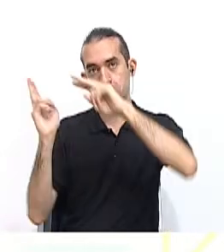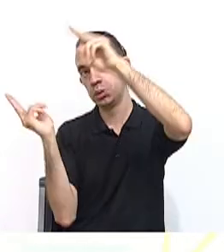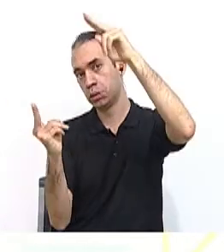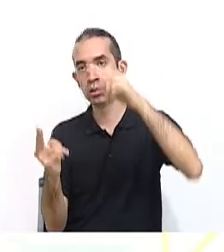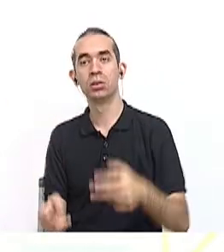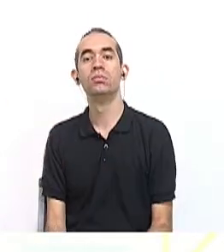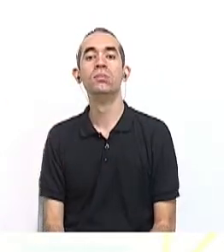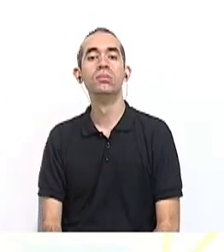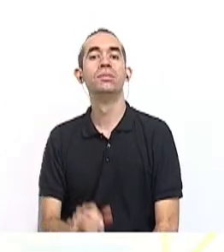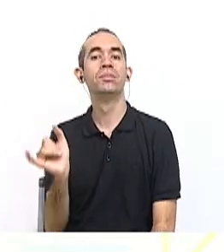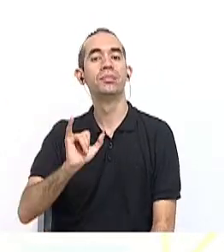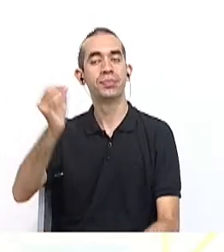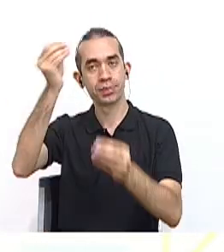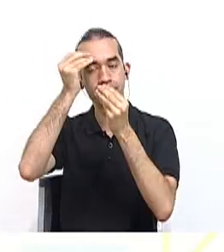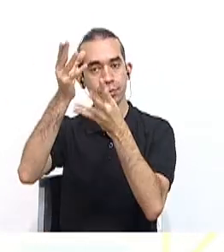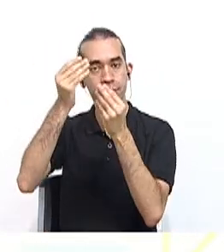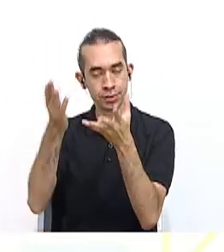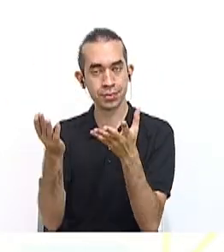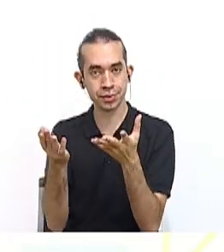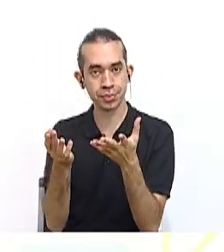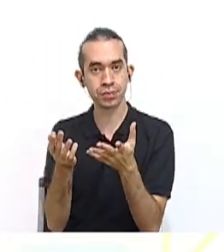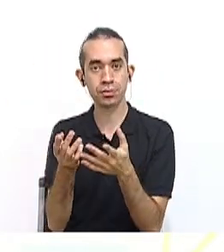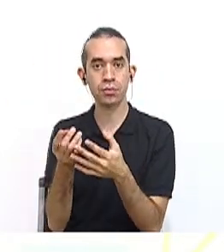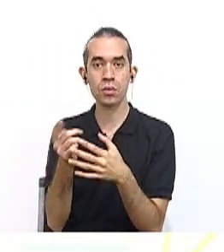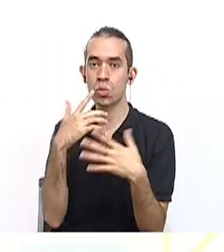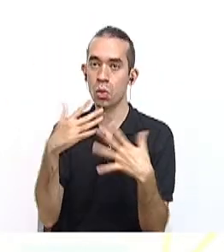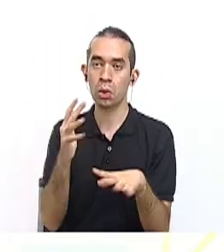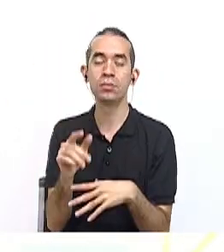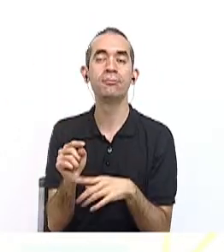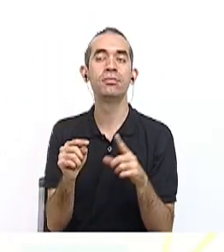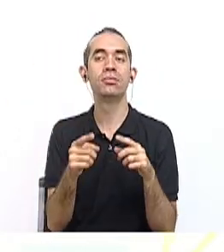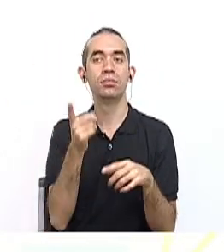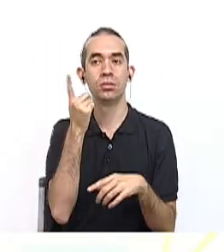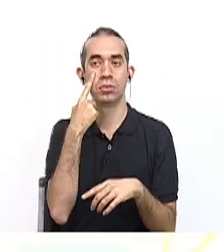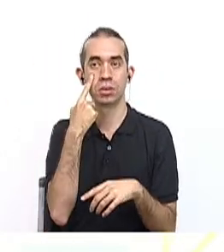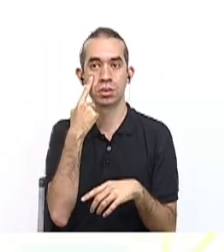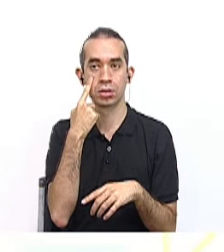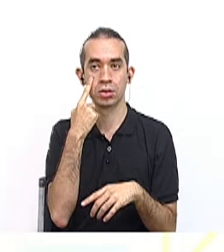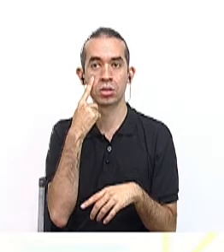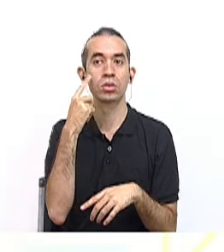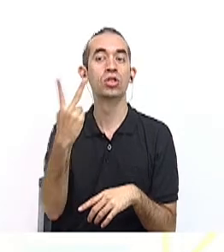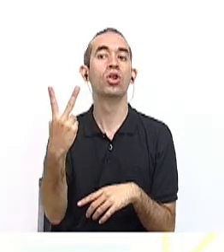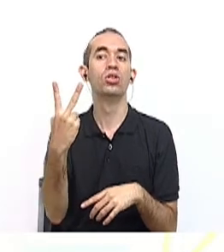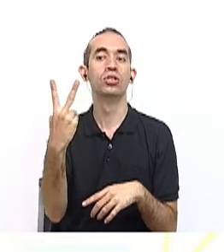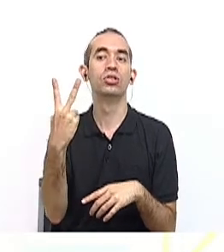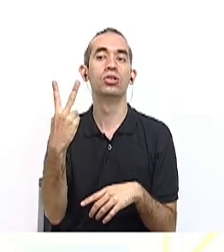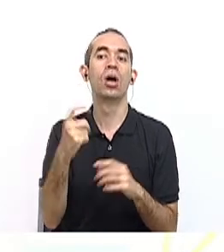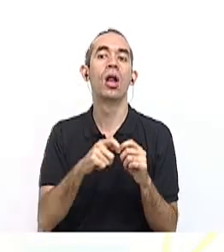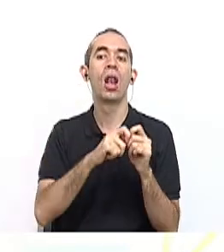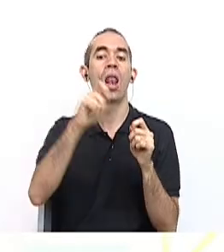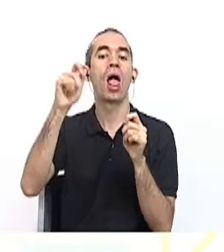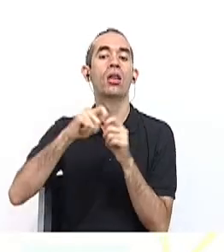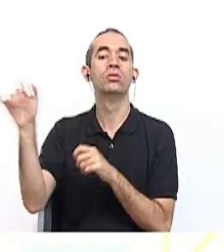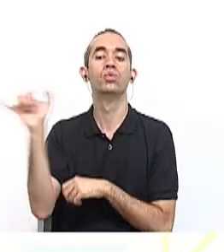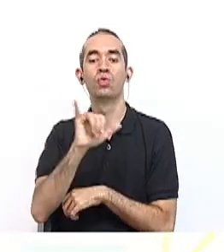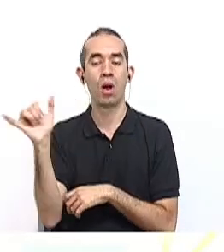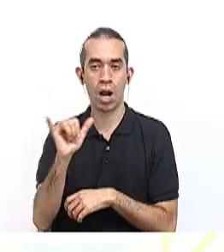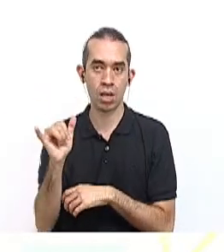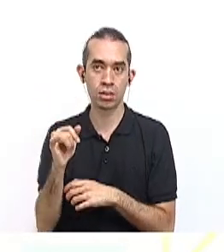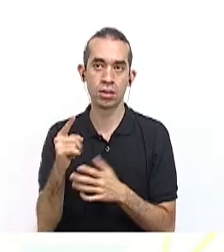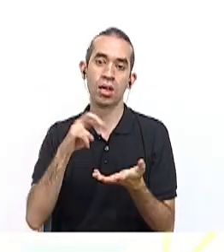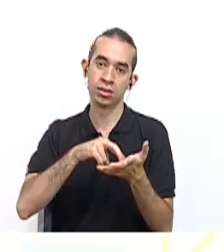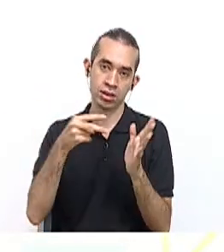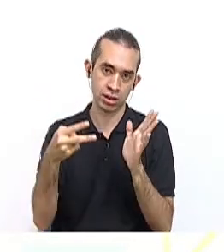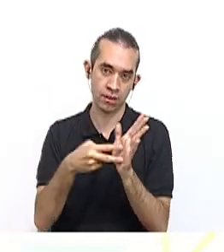nos dice la información que esos triángulos tienen 2 lados congruentes. Por lo tanto, ellos son triángulos